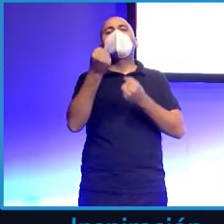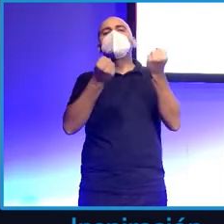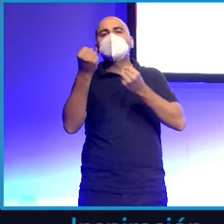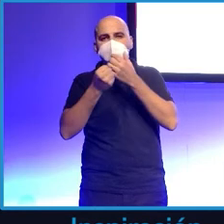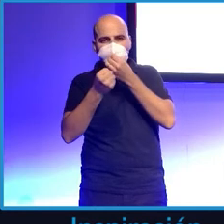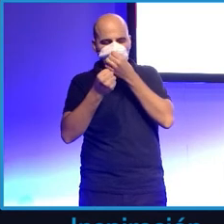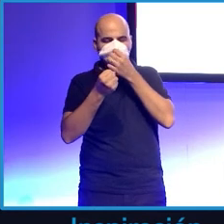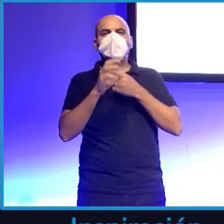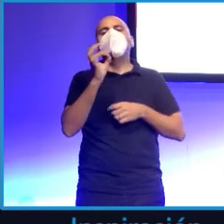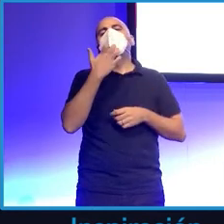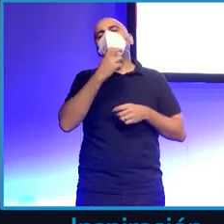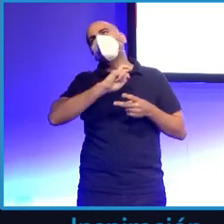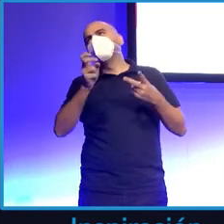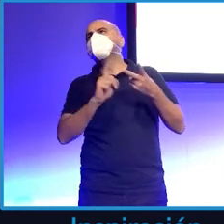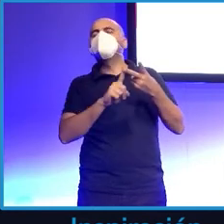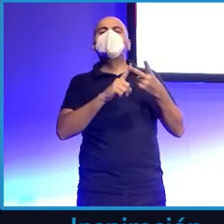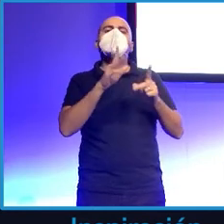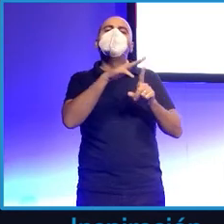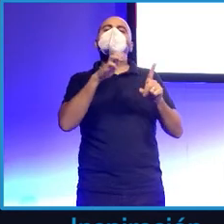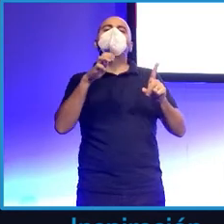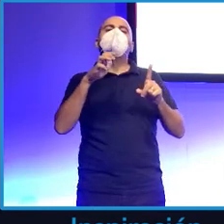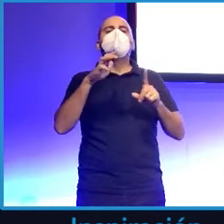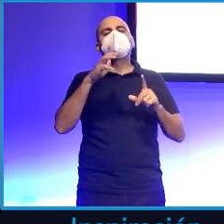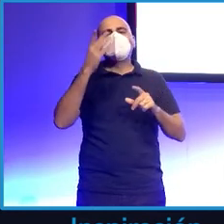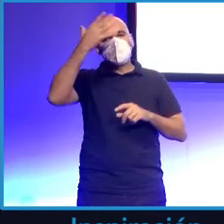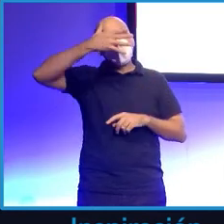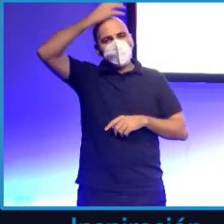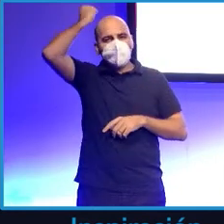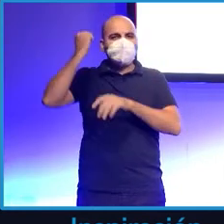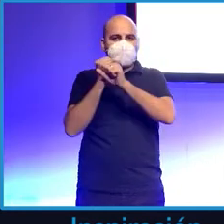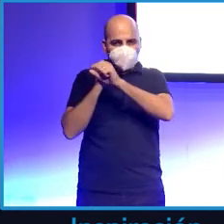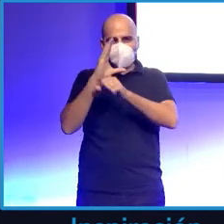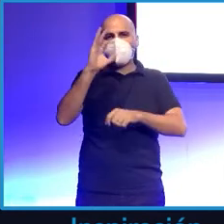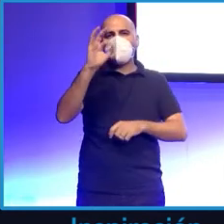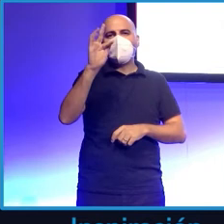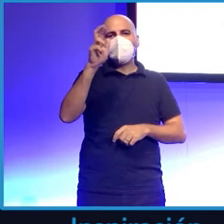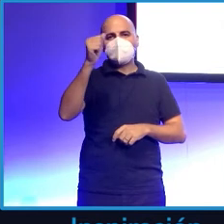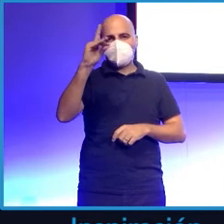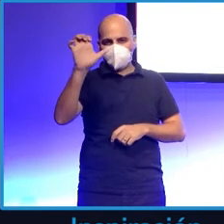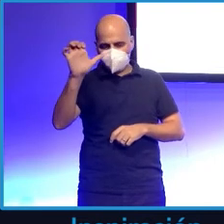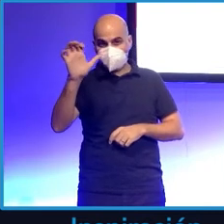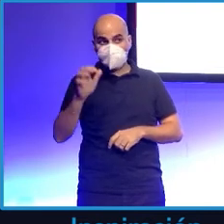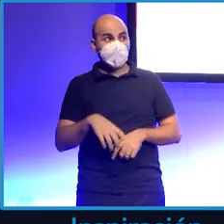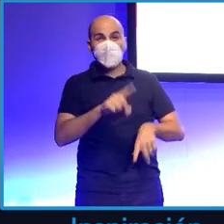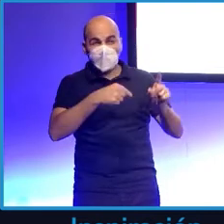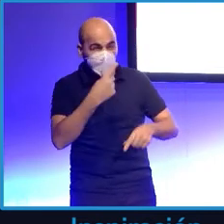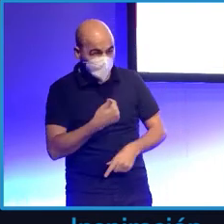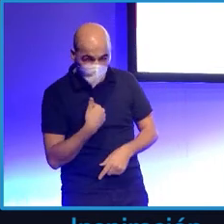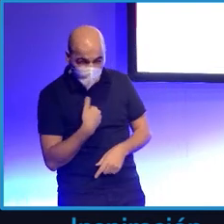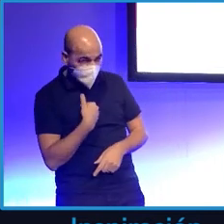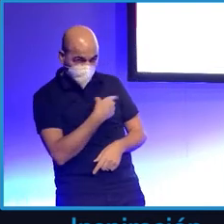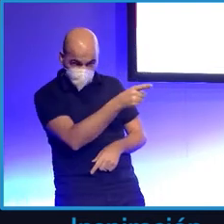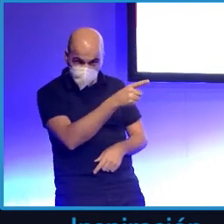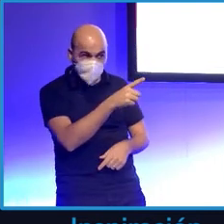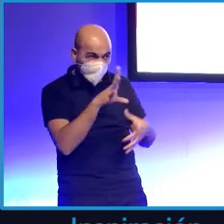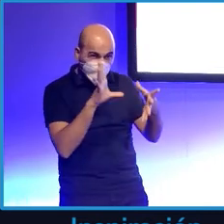webs que vemos que hemos mostrado antes que ocurre con este tipo de links que mucha gente dice eso tener links en foros es eso no vale para nada al